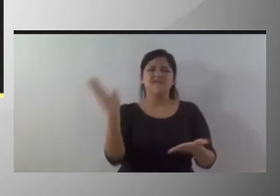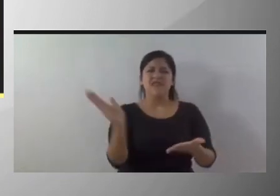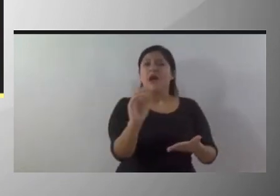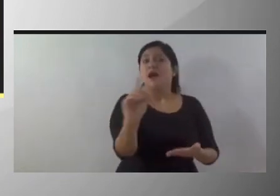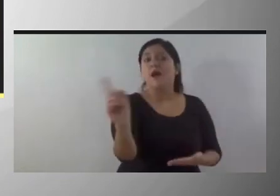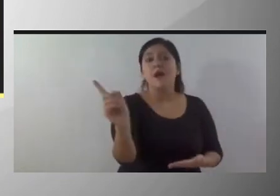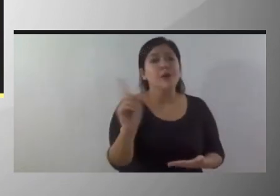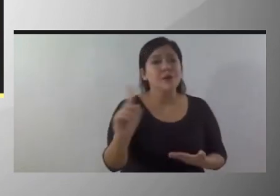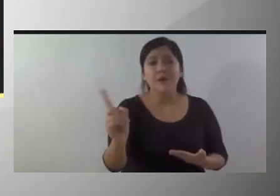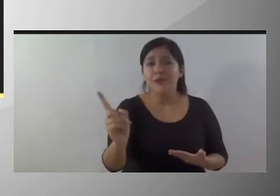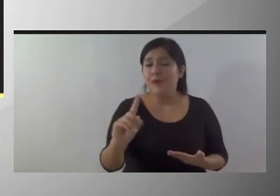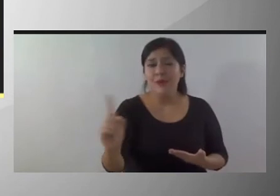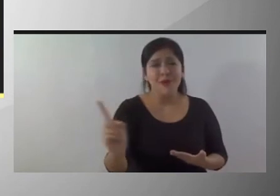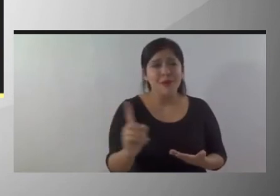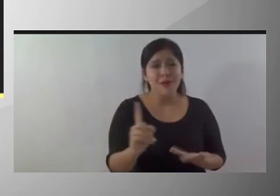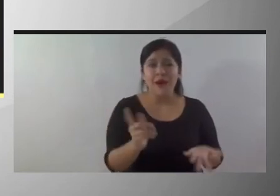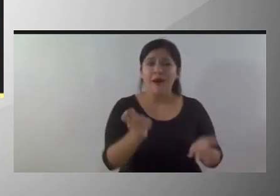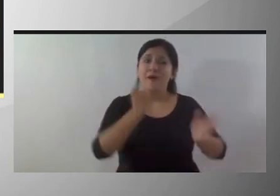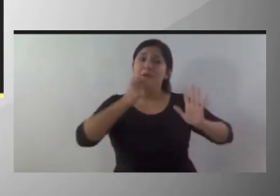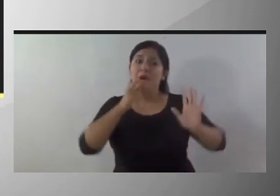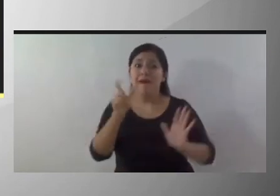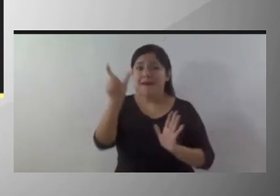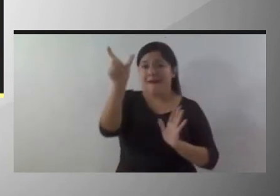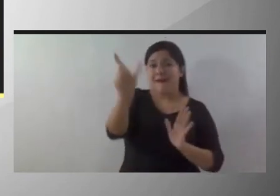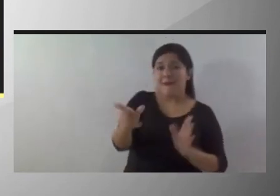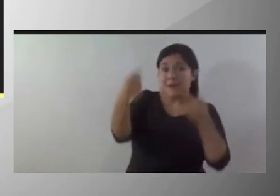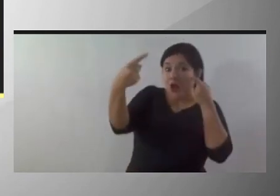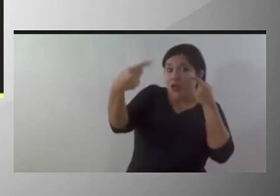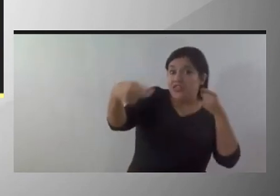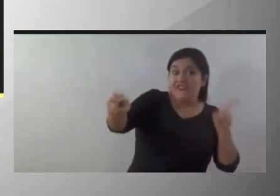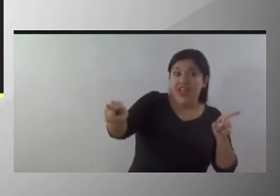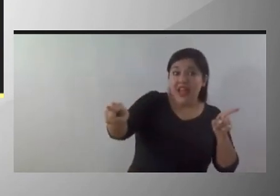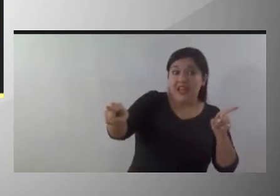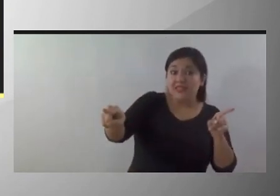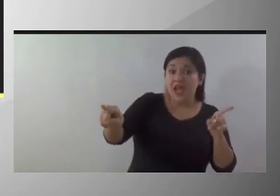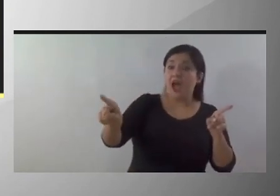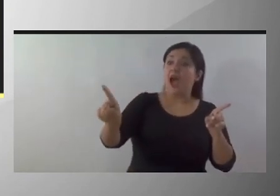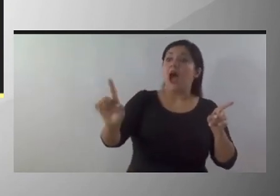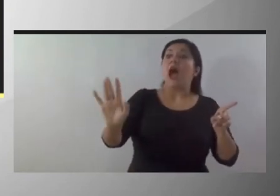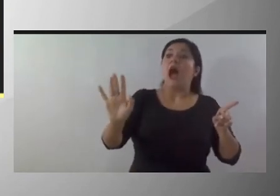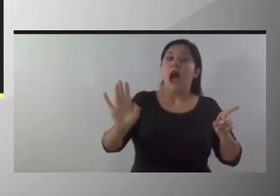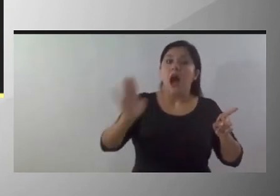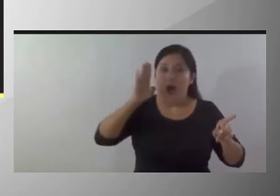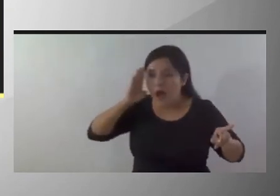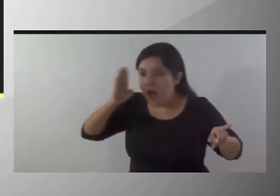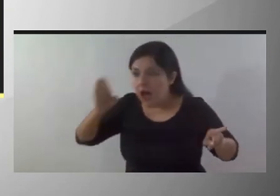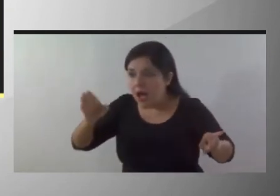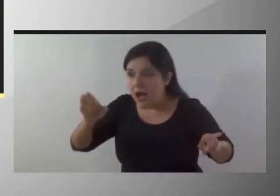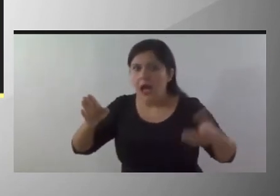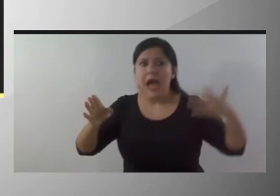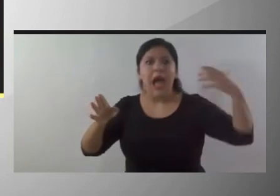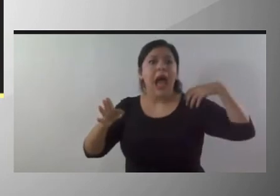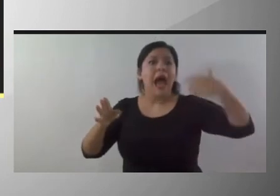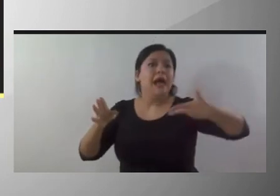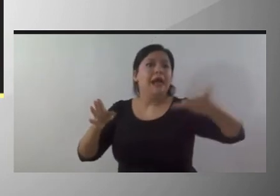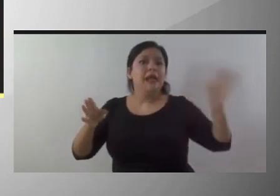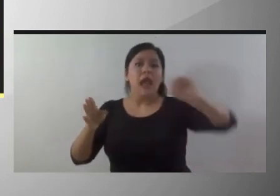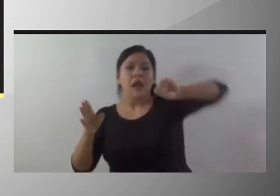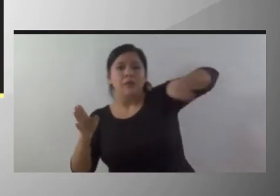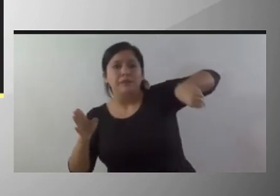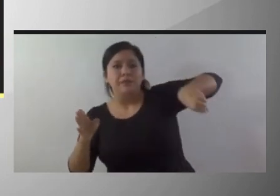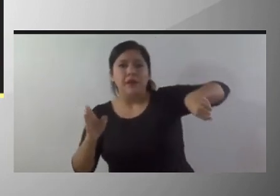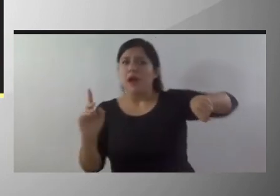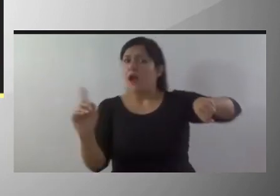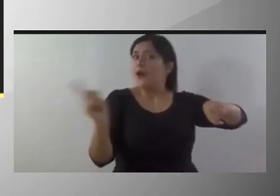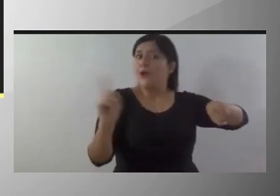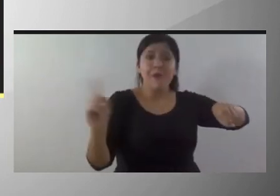si atendemos a algo diferente estamos desatendiendo a la generalidad. Cuando